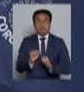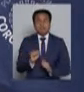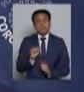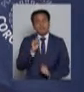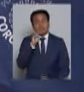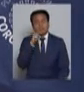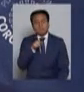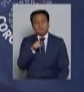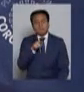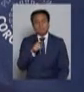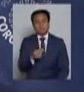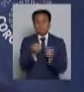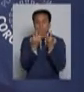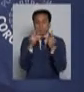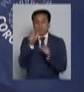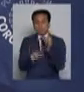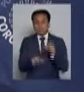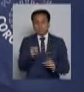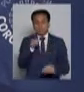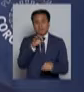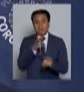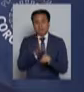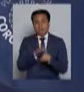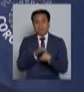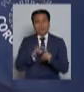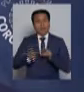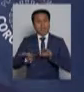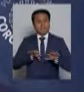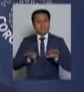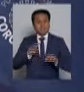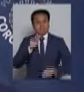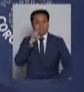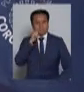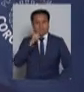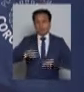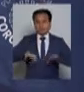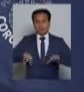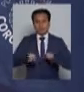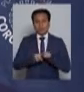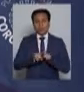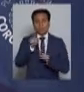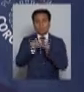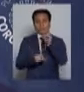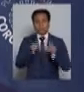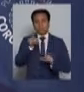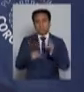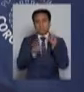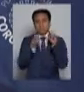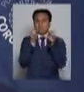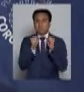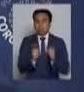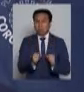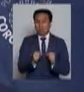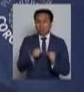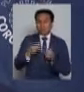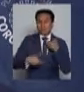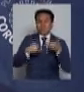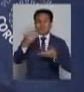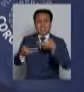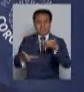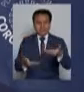entrega que el número de pacientes activos, vale decir, que están todavía en una posibilidad de contagiar